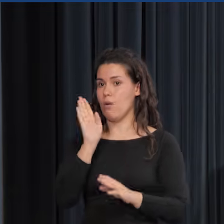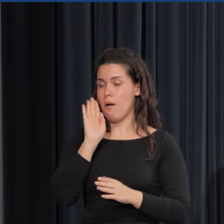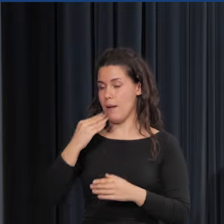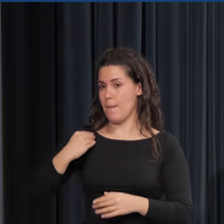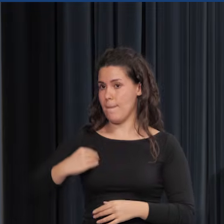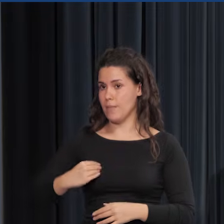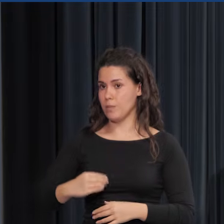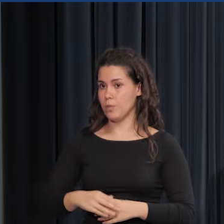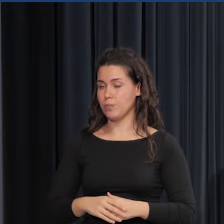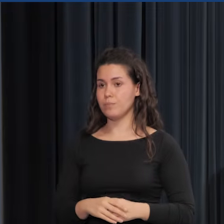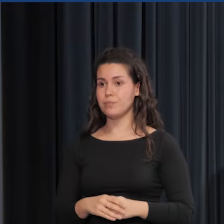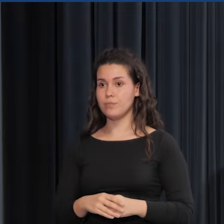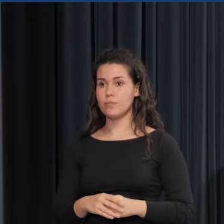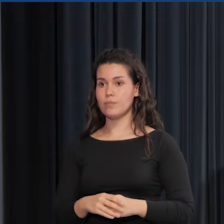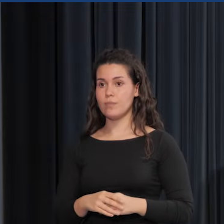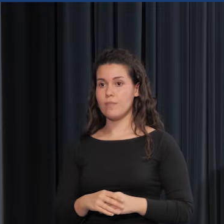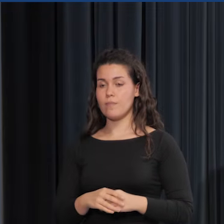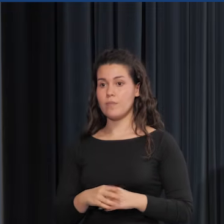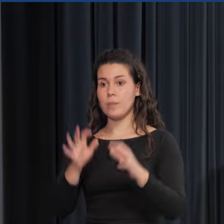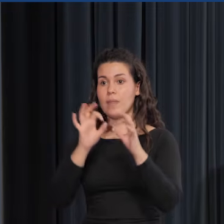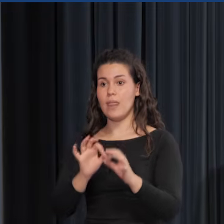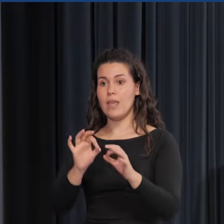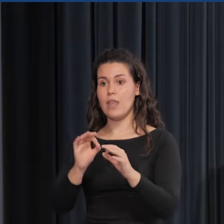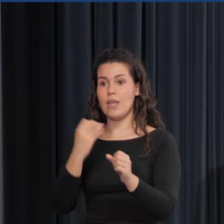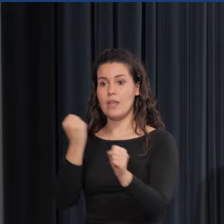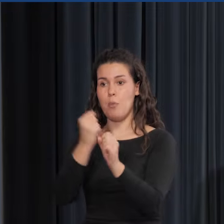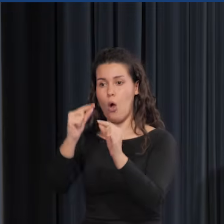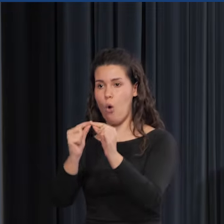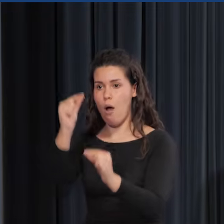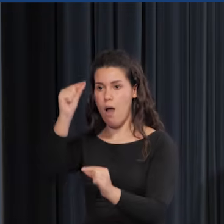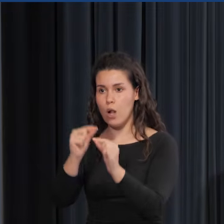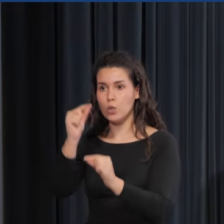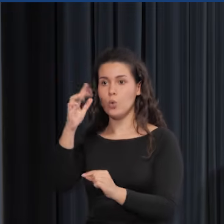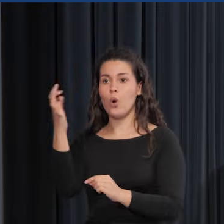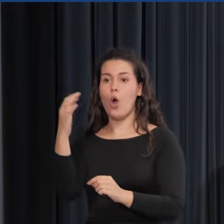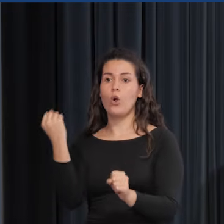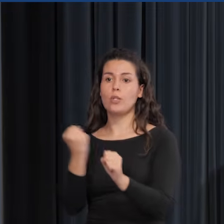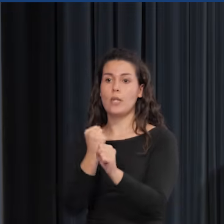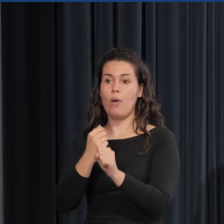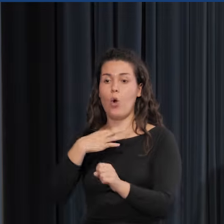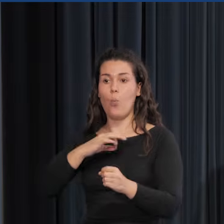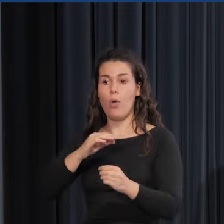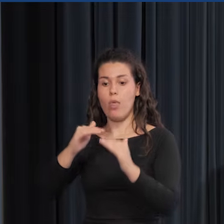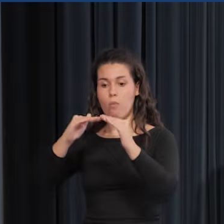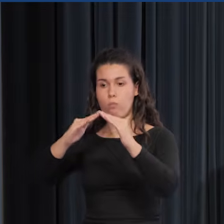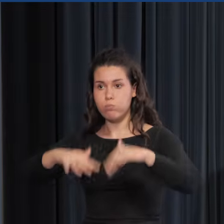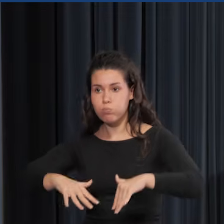39/1997, en concreto en cuanto a los trabajos en altura y los trabajos con riesgo de sepultamiento y